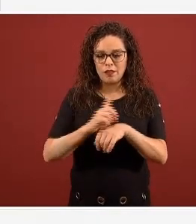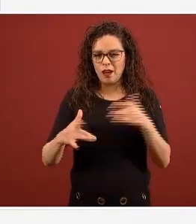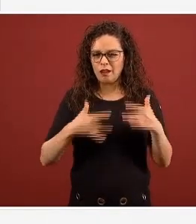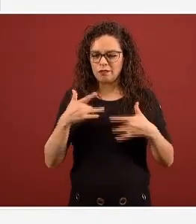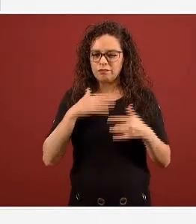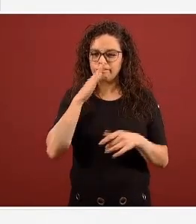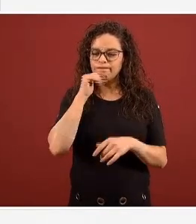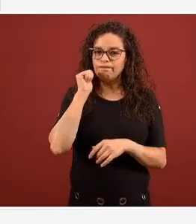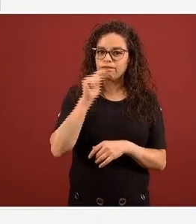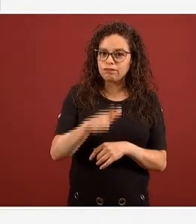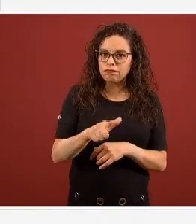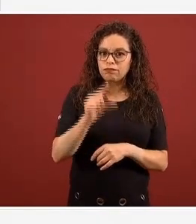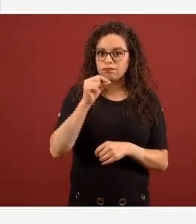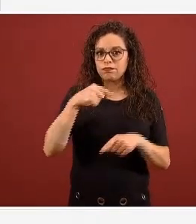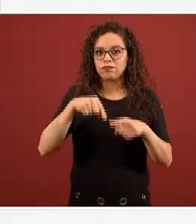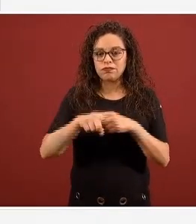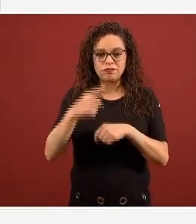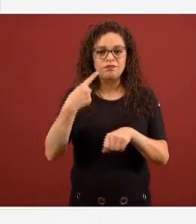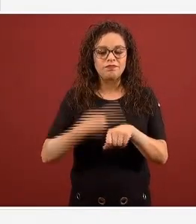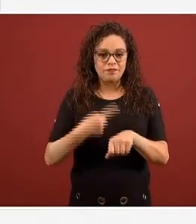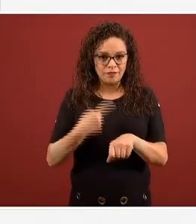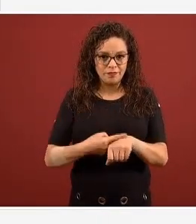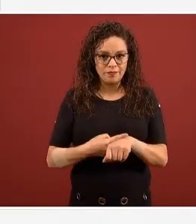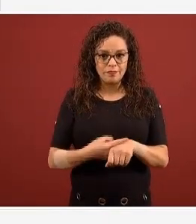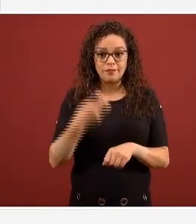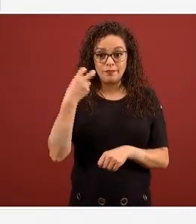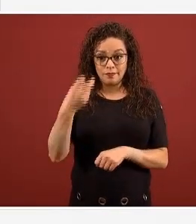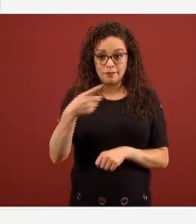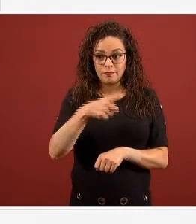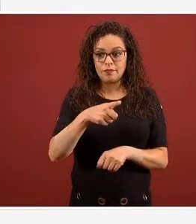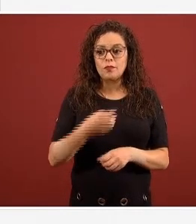más recientes, y estos representan a